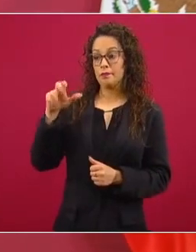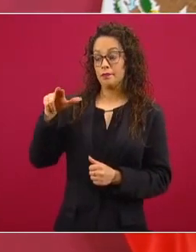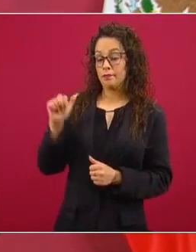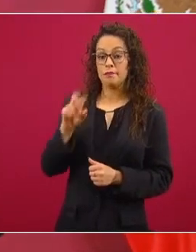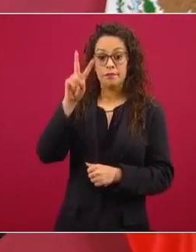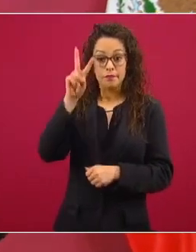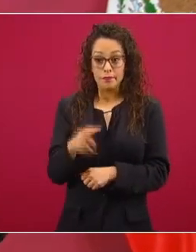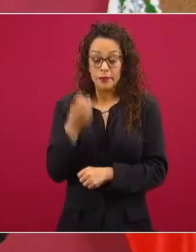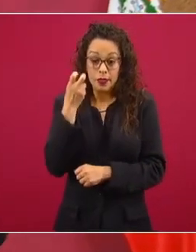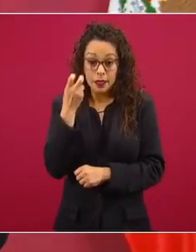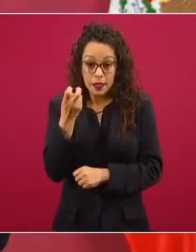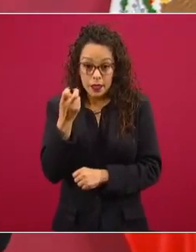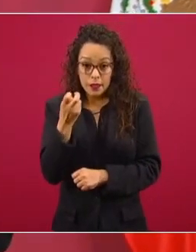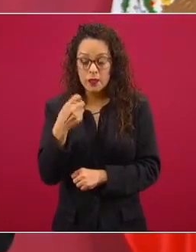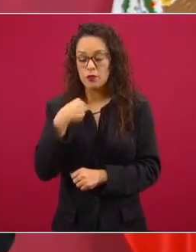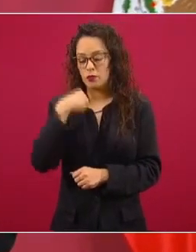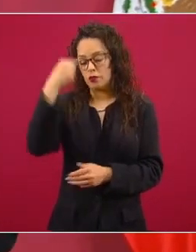asunto